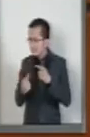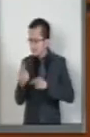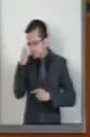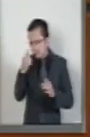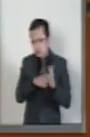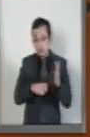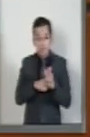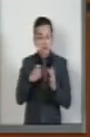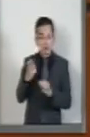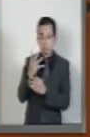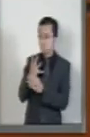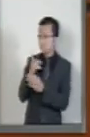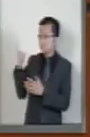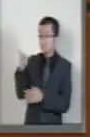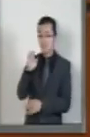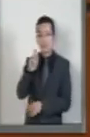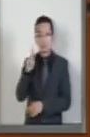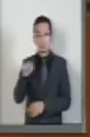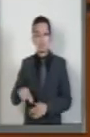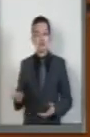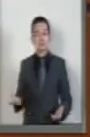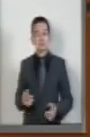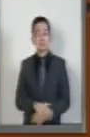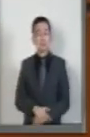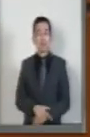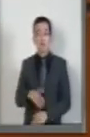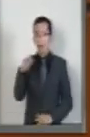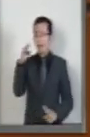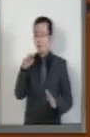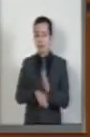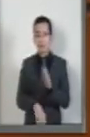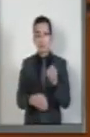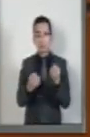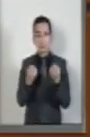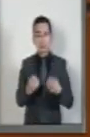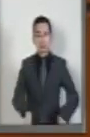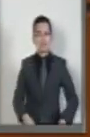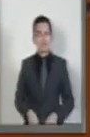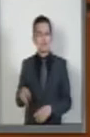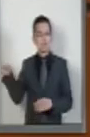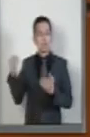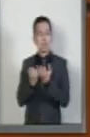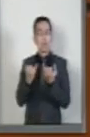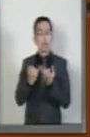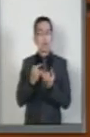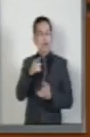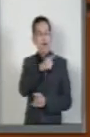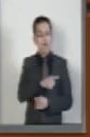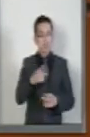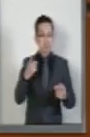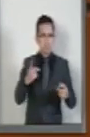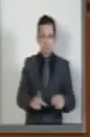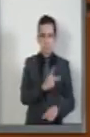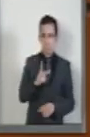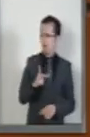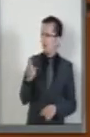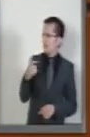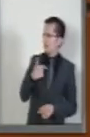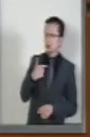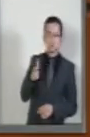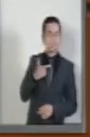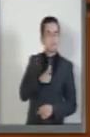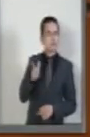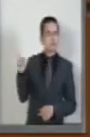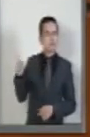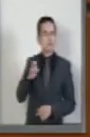frases cayeron más rápido que la popularidad de Peña Nieto en las encuestas. Bastó que un grupo de